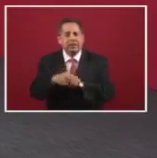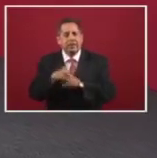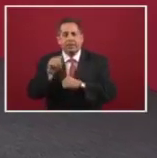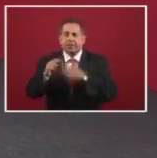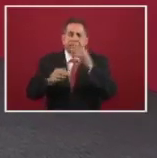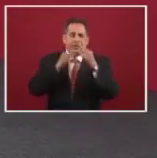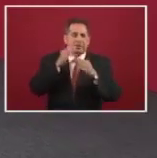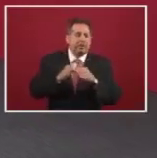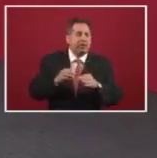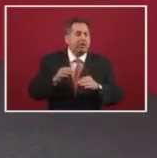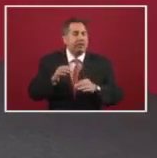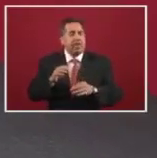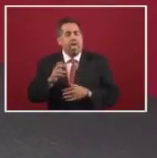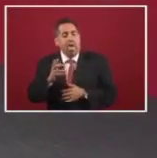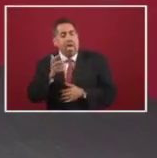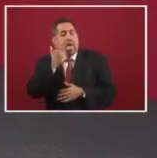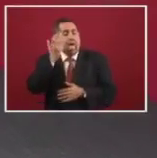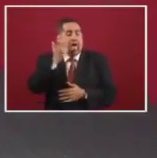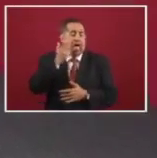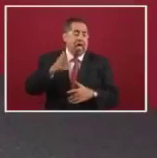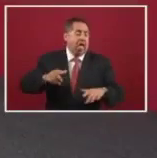ficticia de éxito